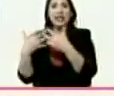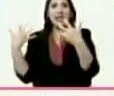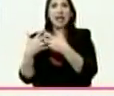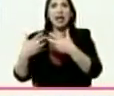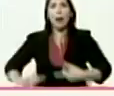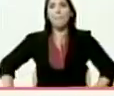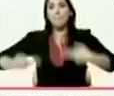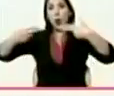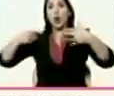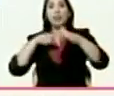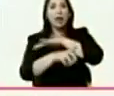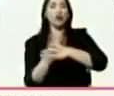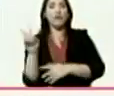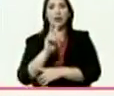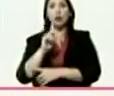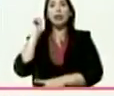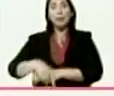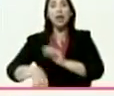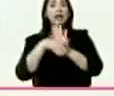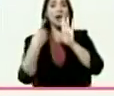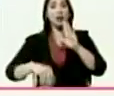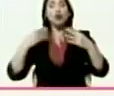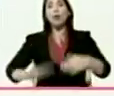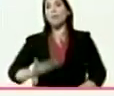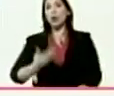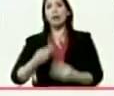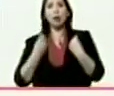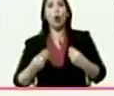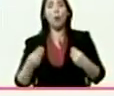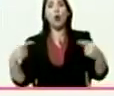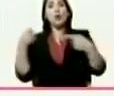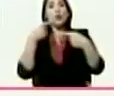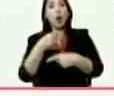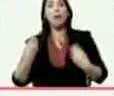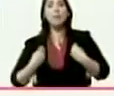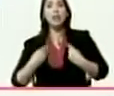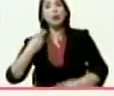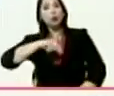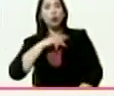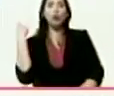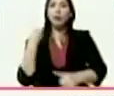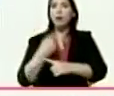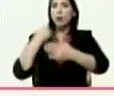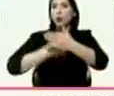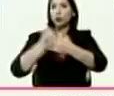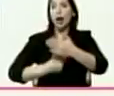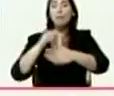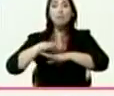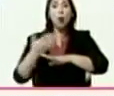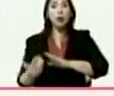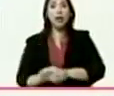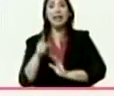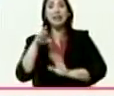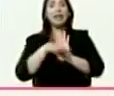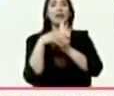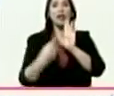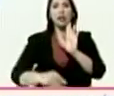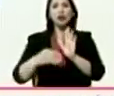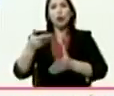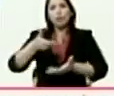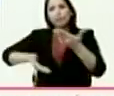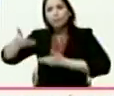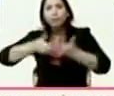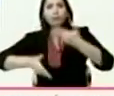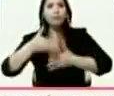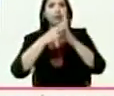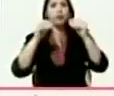es un derecho tan importante como el derecho a la vida. Y nosotros tenemos que luchar por ese derecho colectivo, que es el